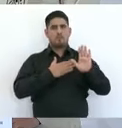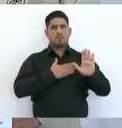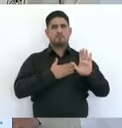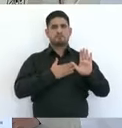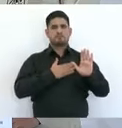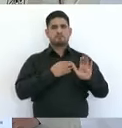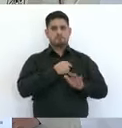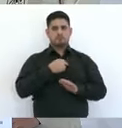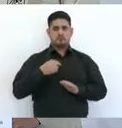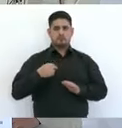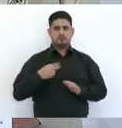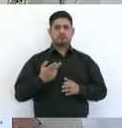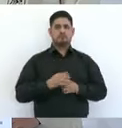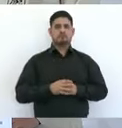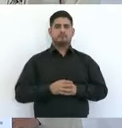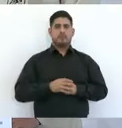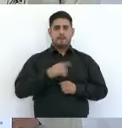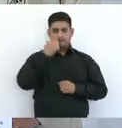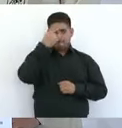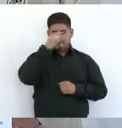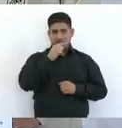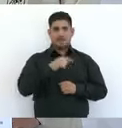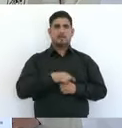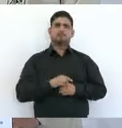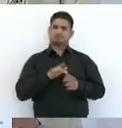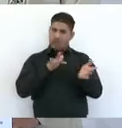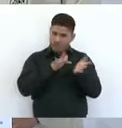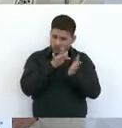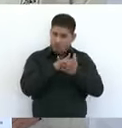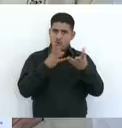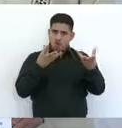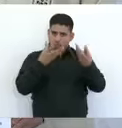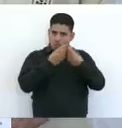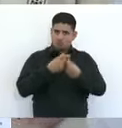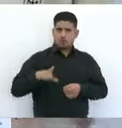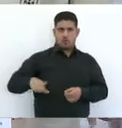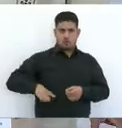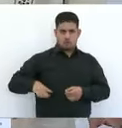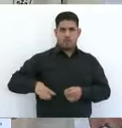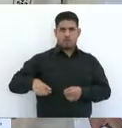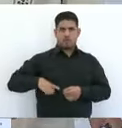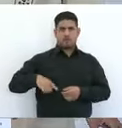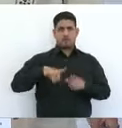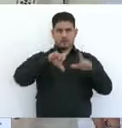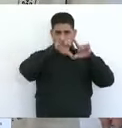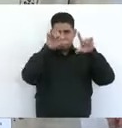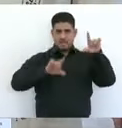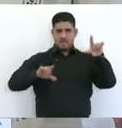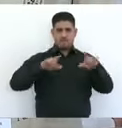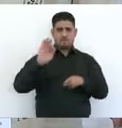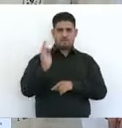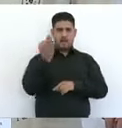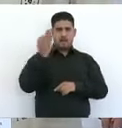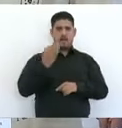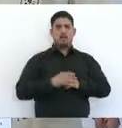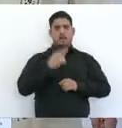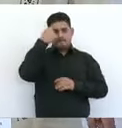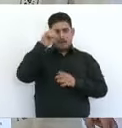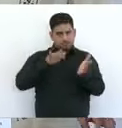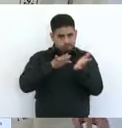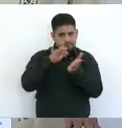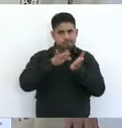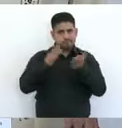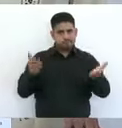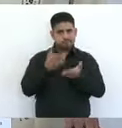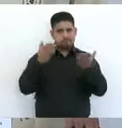compromiso de estar al lado del gobierno de la República, impulsando la